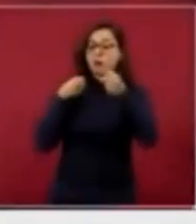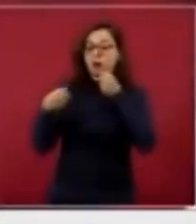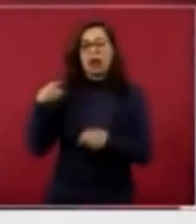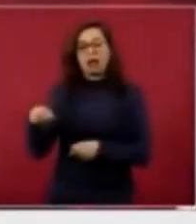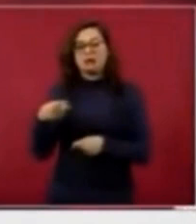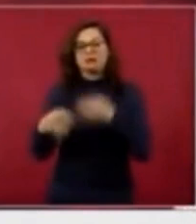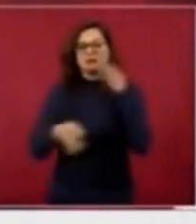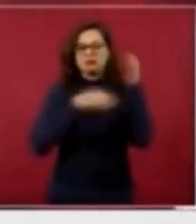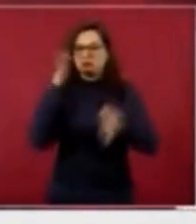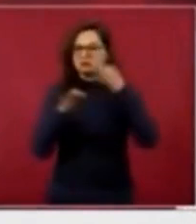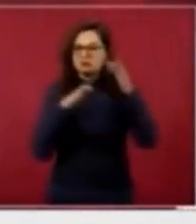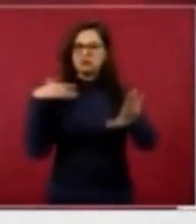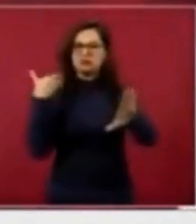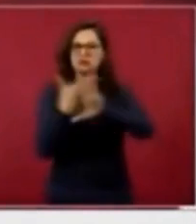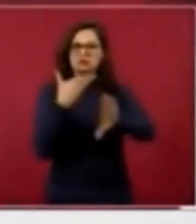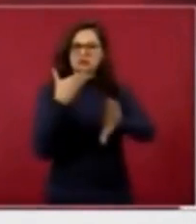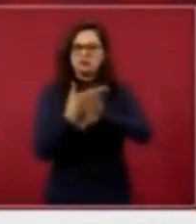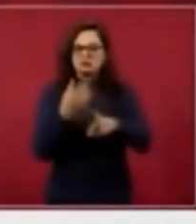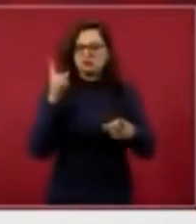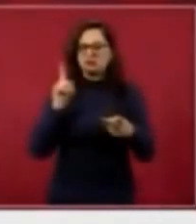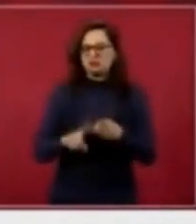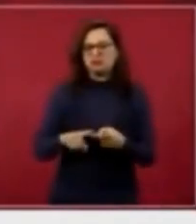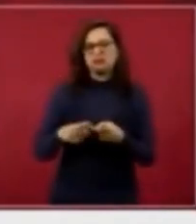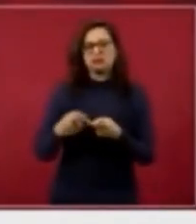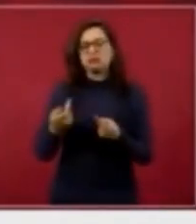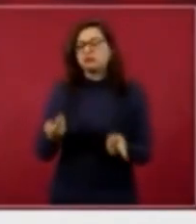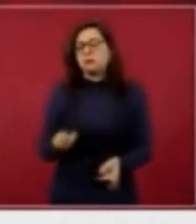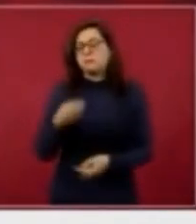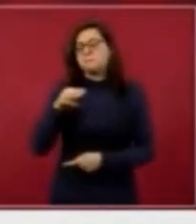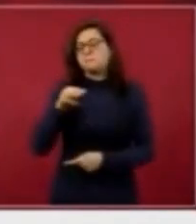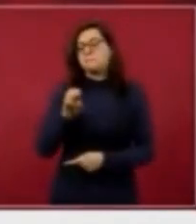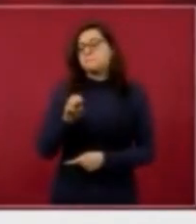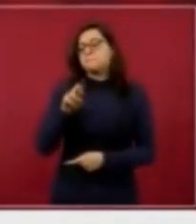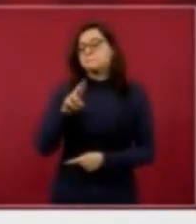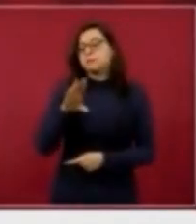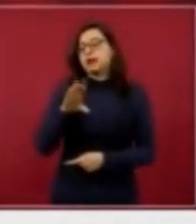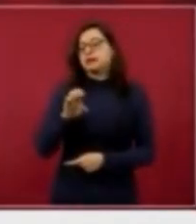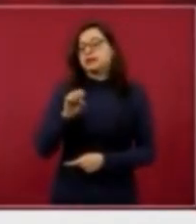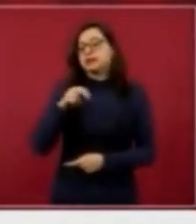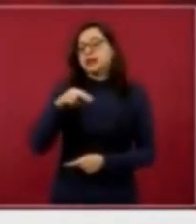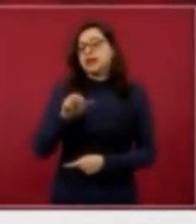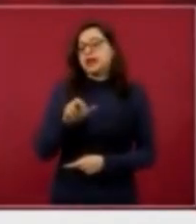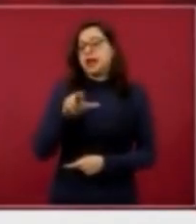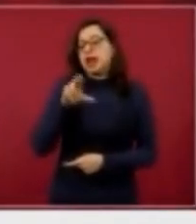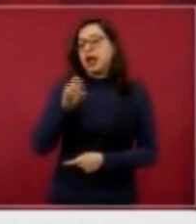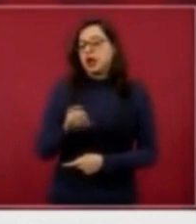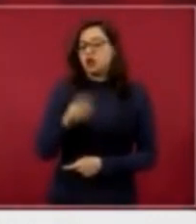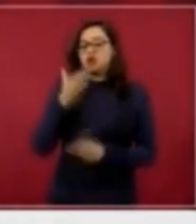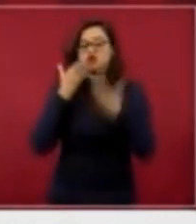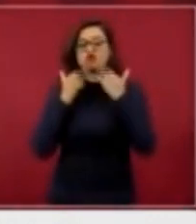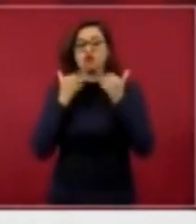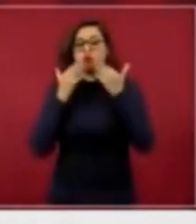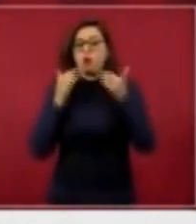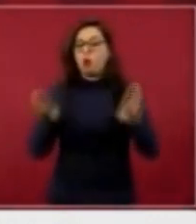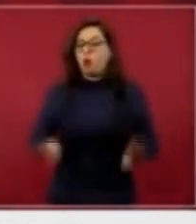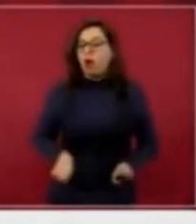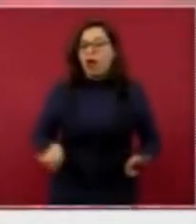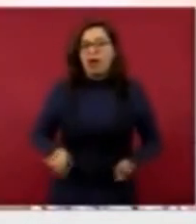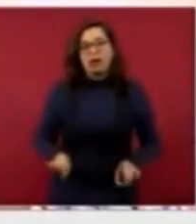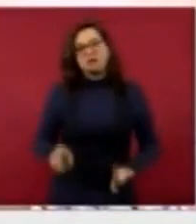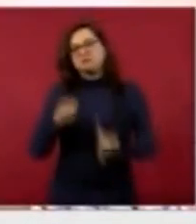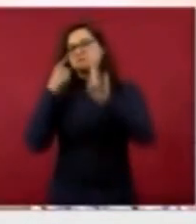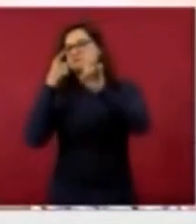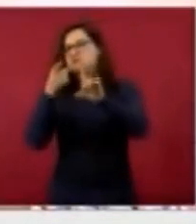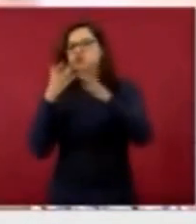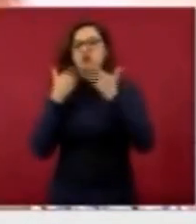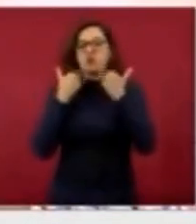ambas naciones la balanza comercial entre guatemala y méxico escasamente alcanza el 4 por ciento del producto interno bruto guatemalteco pese a ser países vecinos